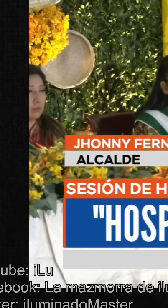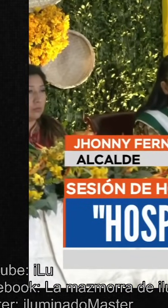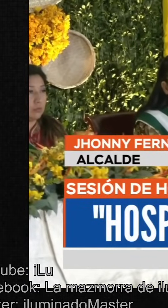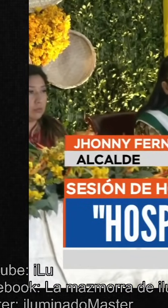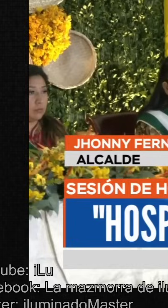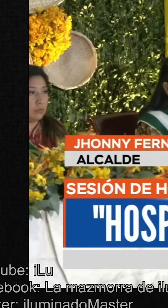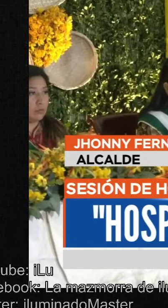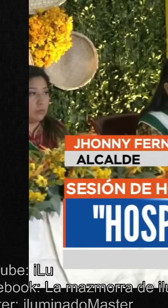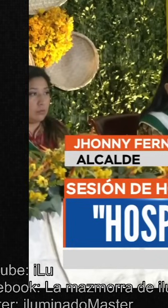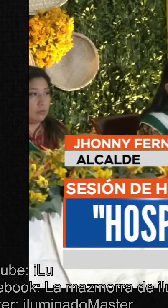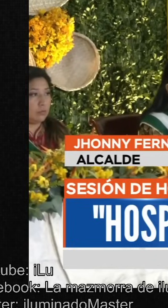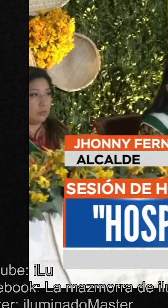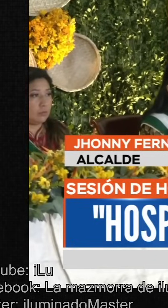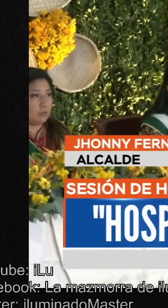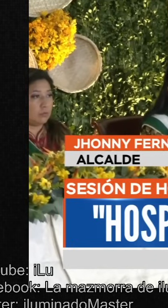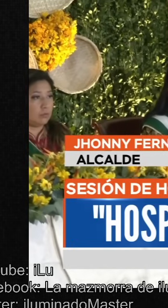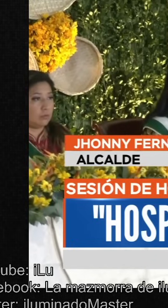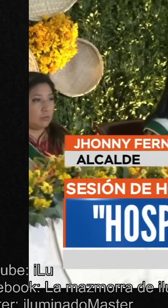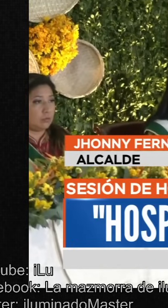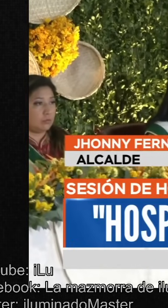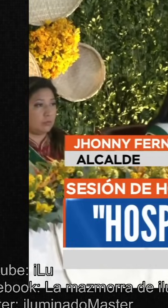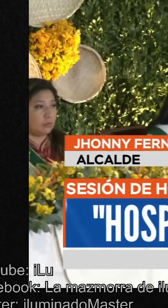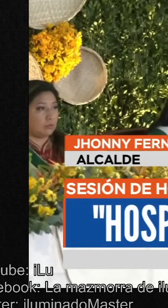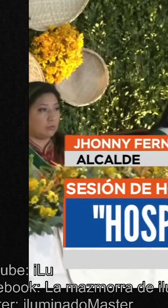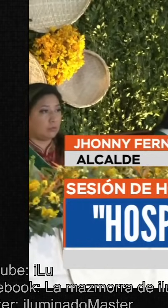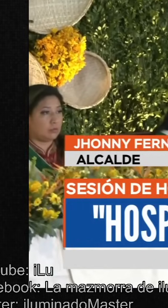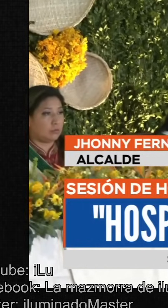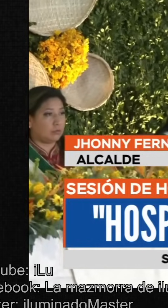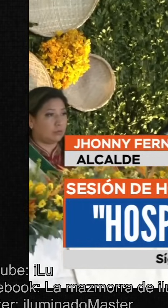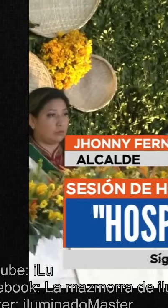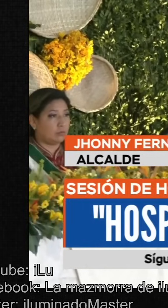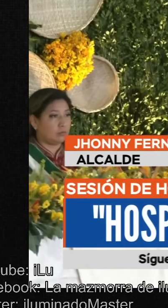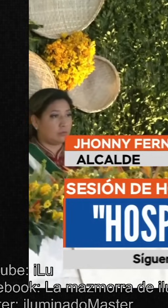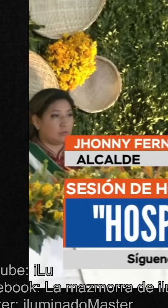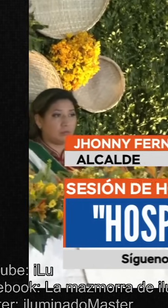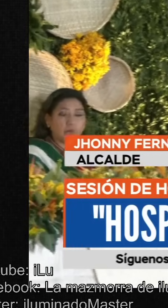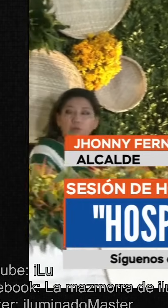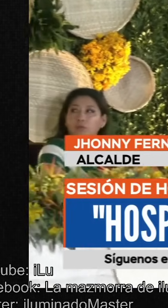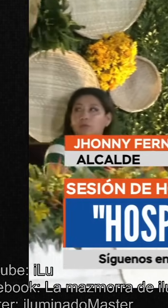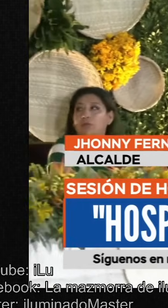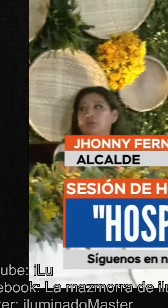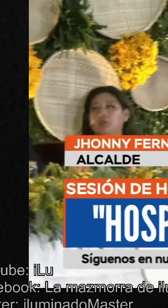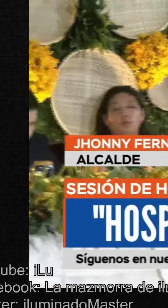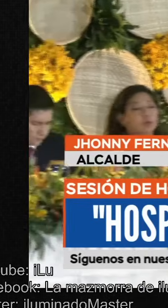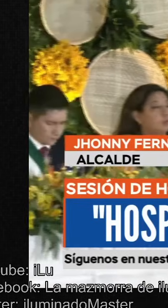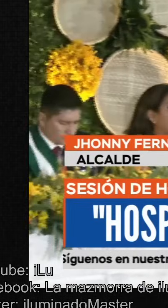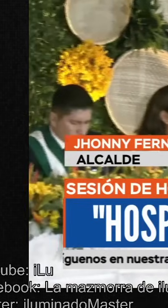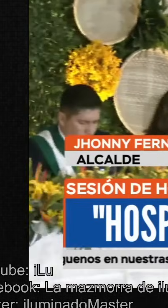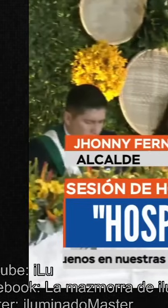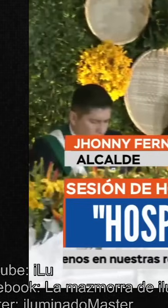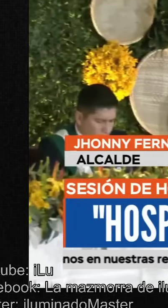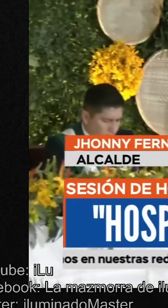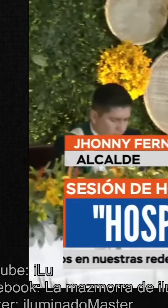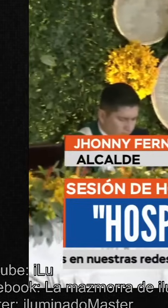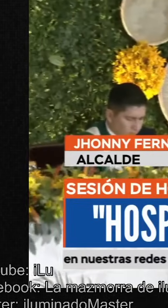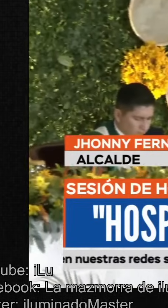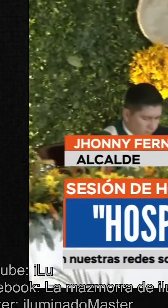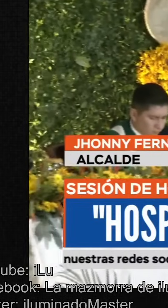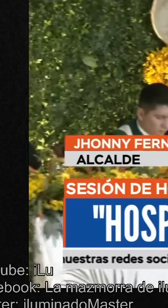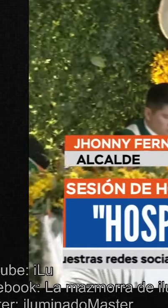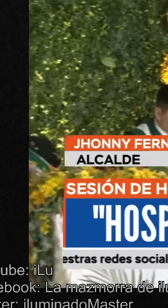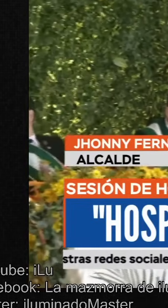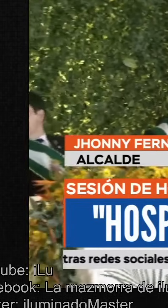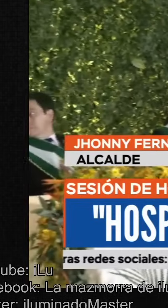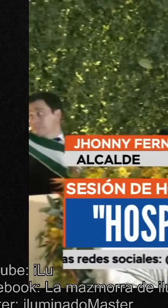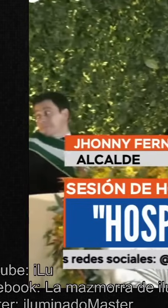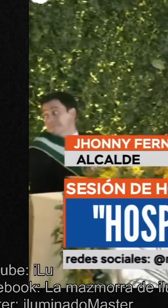No había en Santa Cruz. Ahora tenemos el primero. Y tenemos un equipamiento de primer nivel. Y tenemos